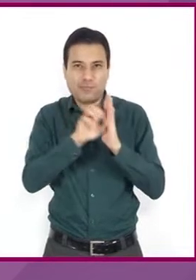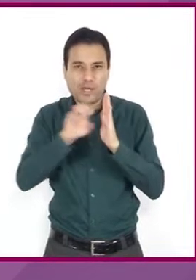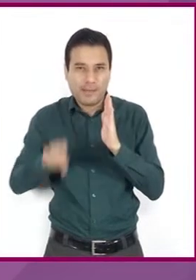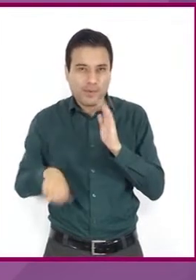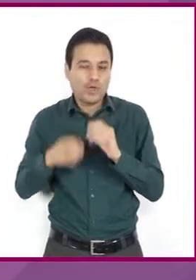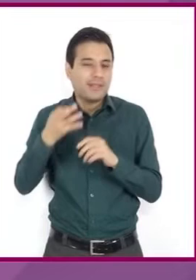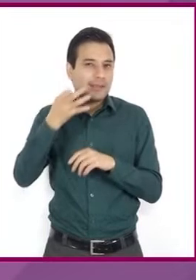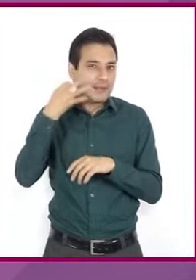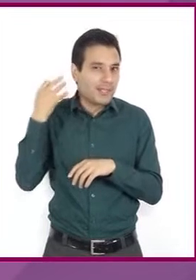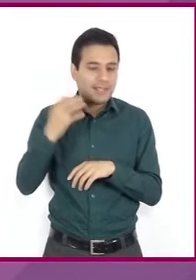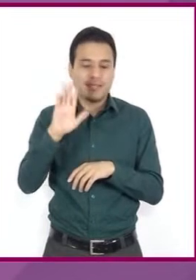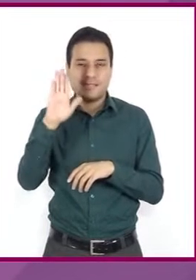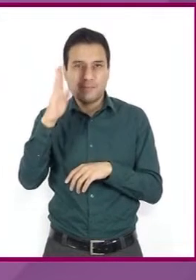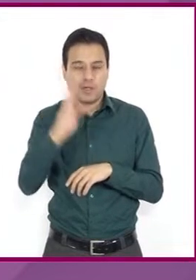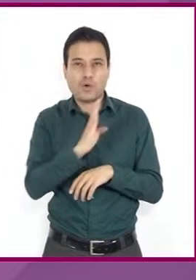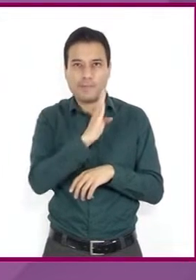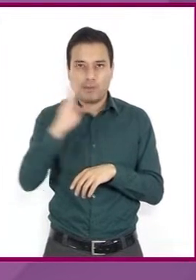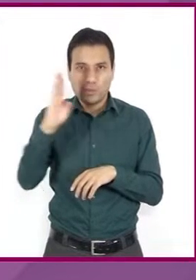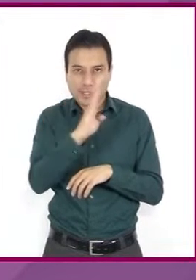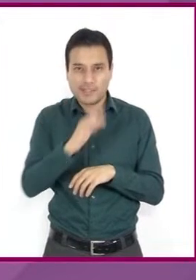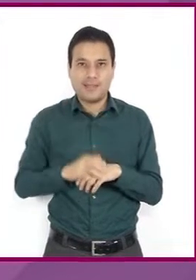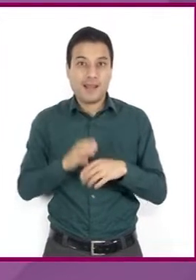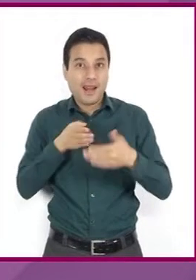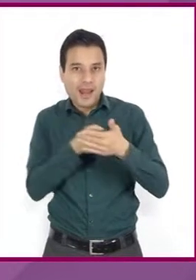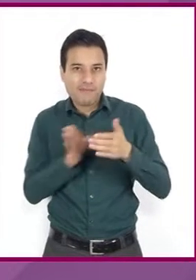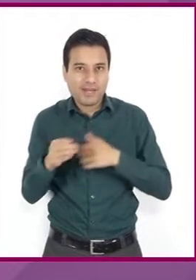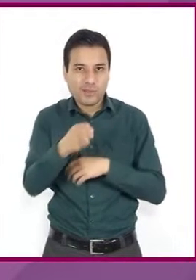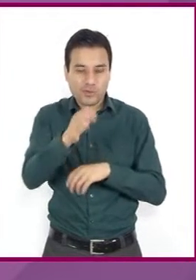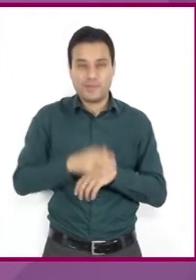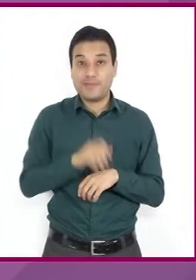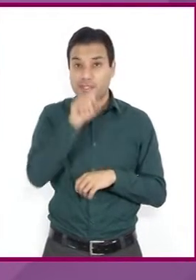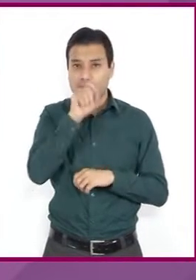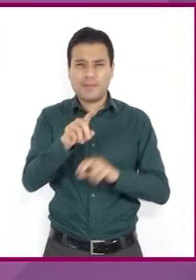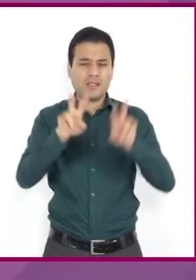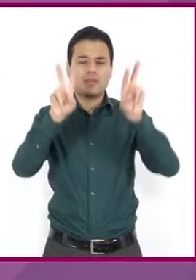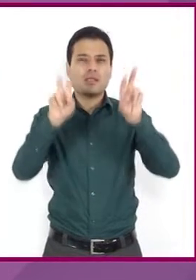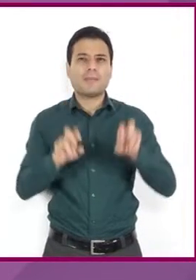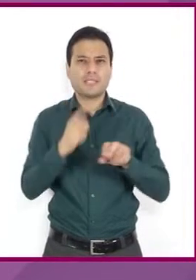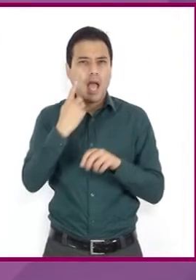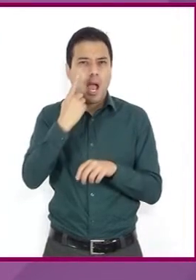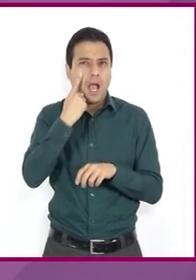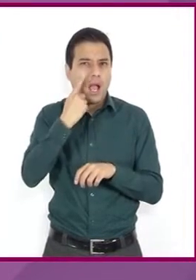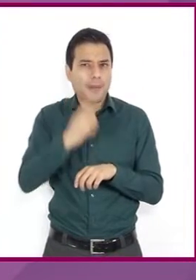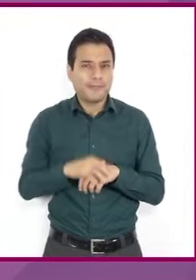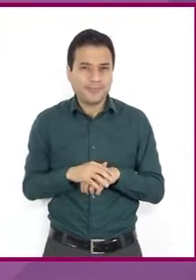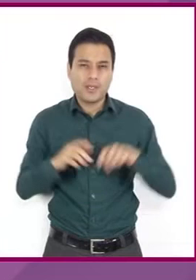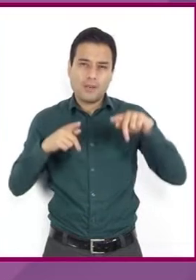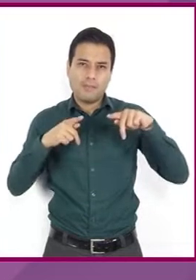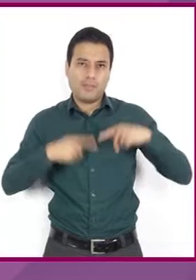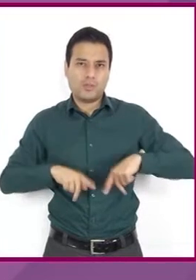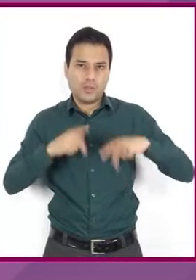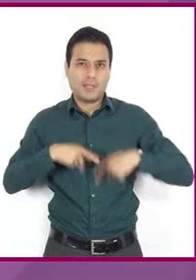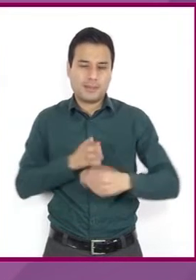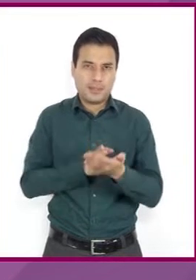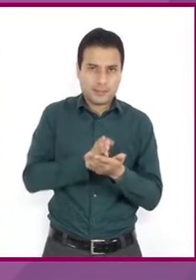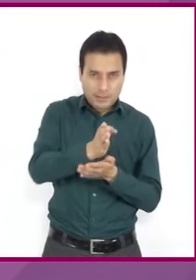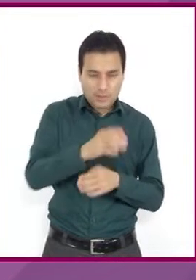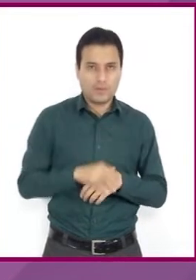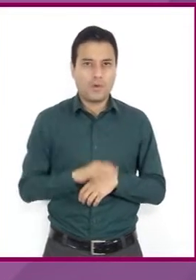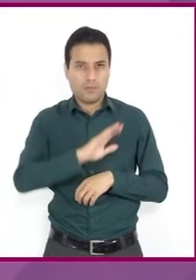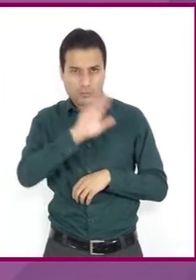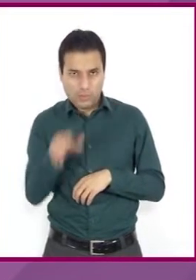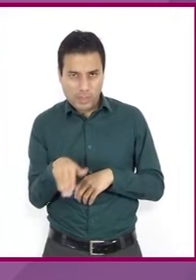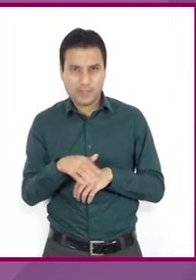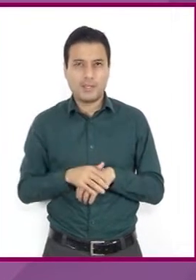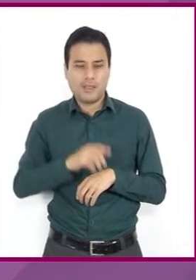el espejo, la biblioteca, el laberinto. Y los temas principales en su obra son el destino de los seres humanos, la muerte, el